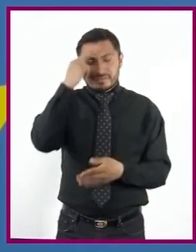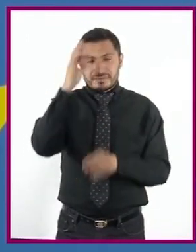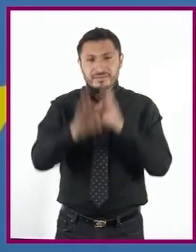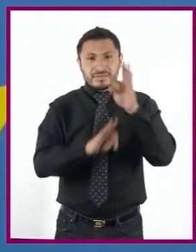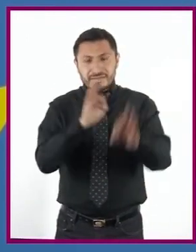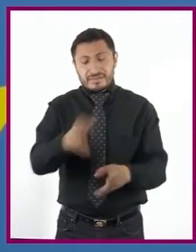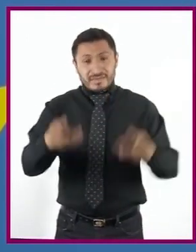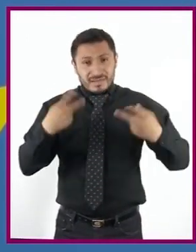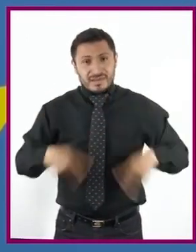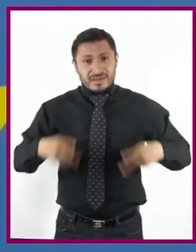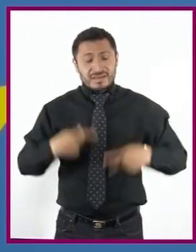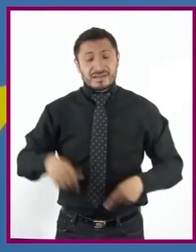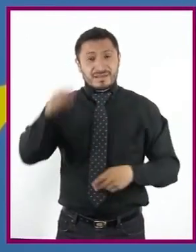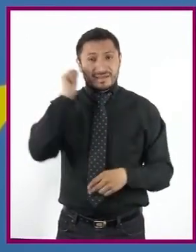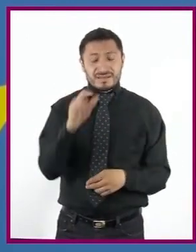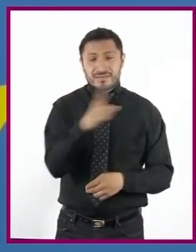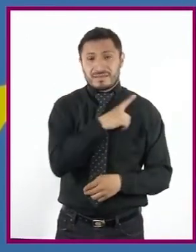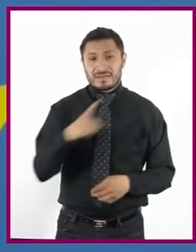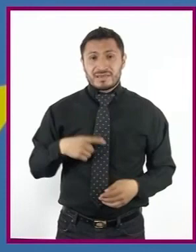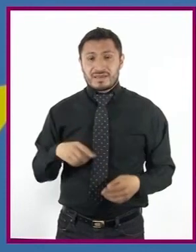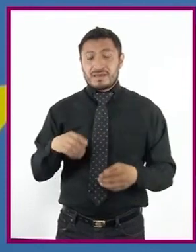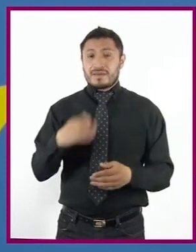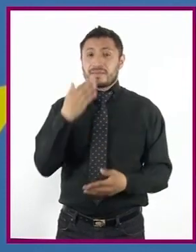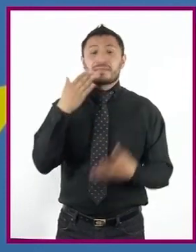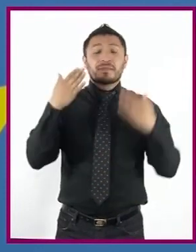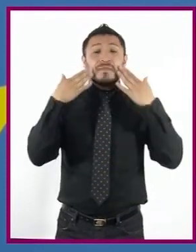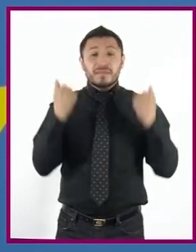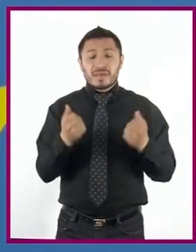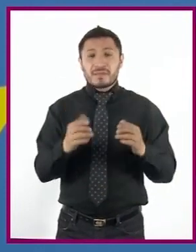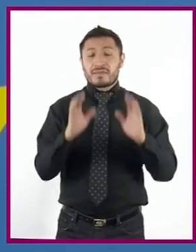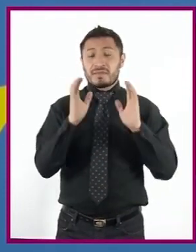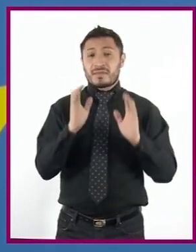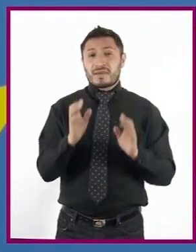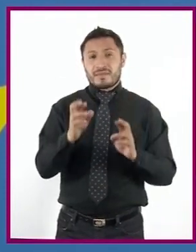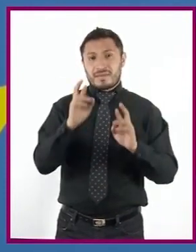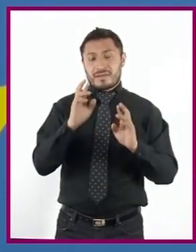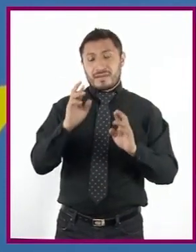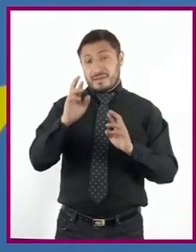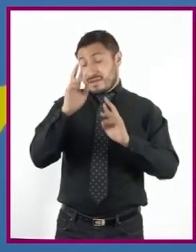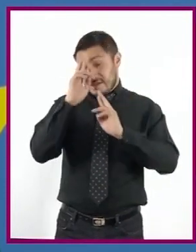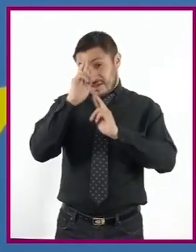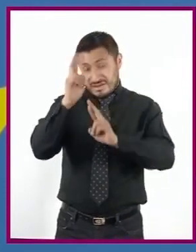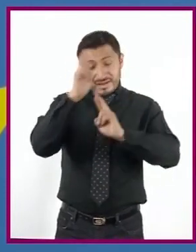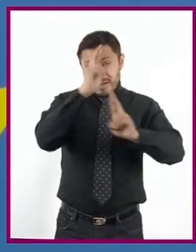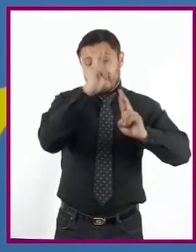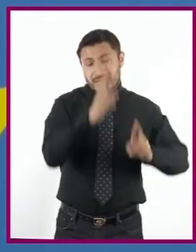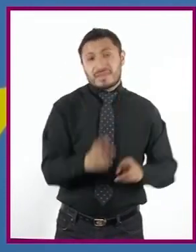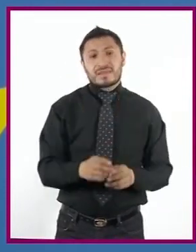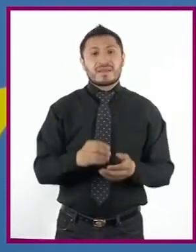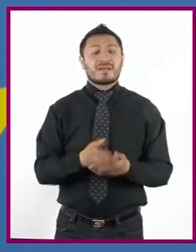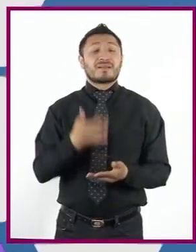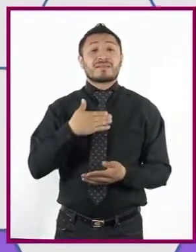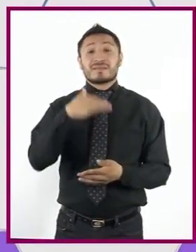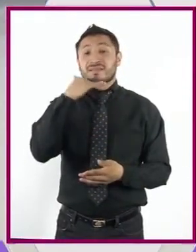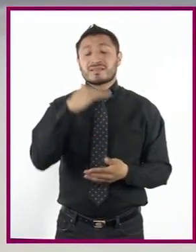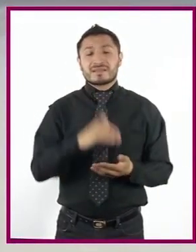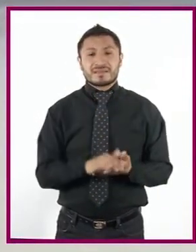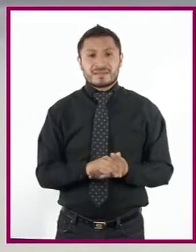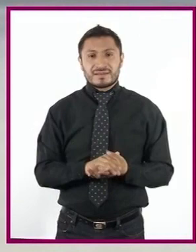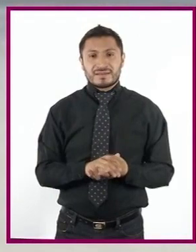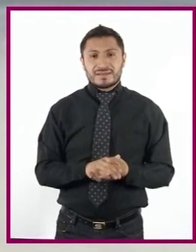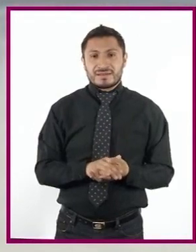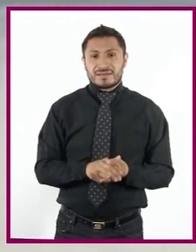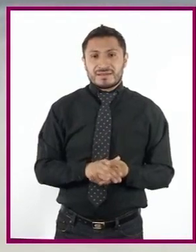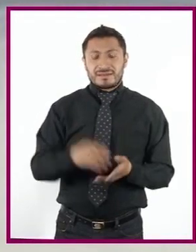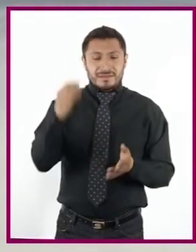hacia las personas siempre debe ser cortés, cuidando recíprocamente de nuestra dignidad.